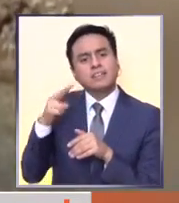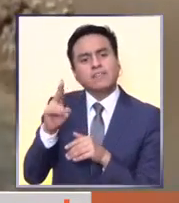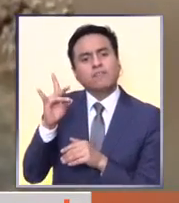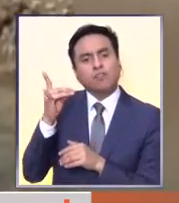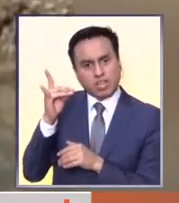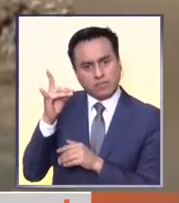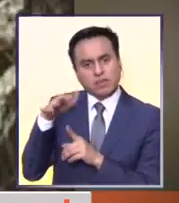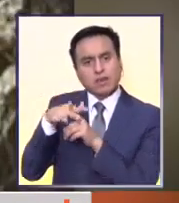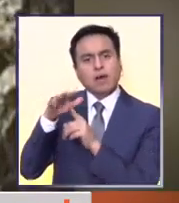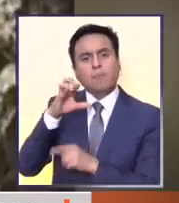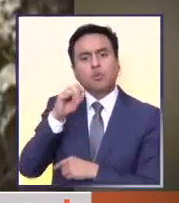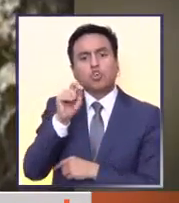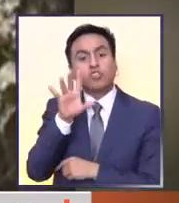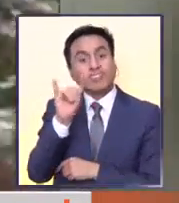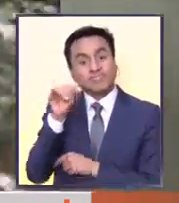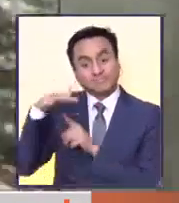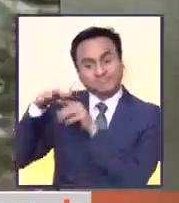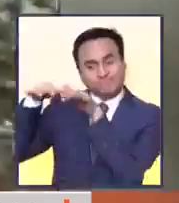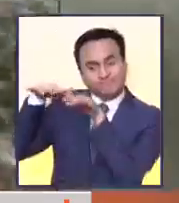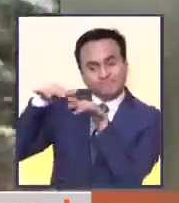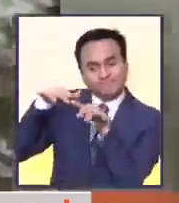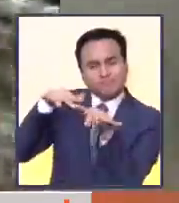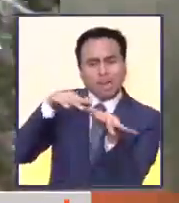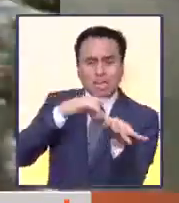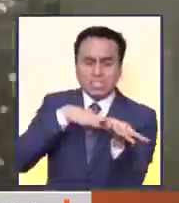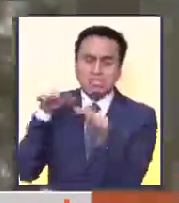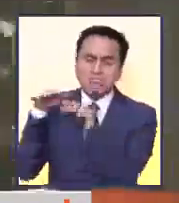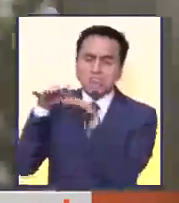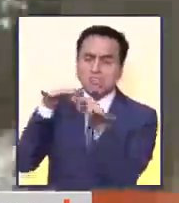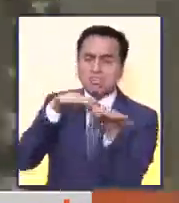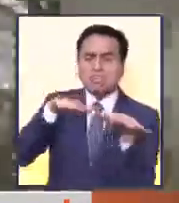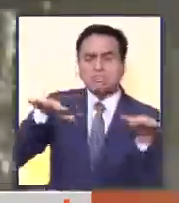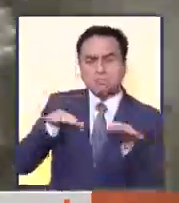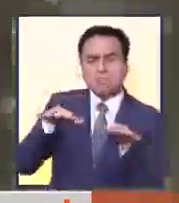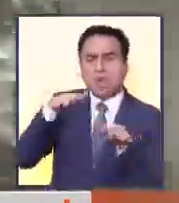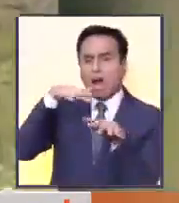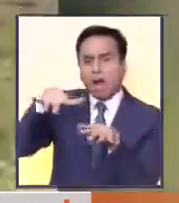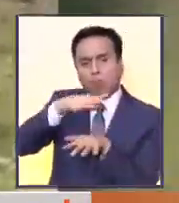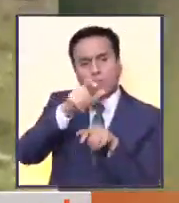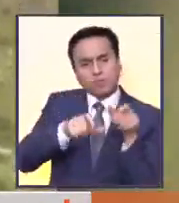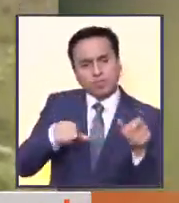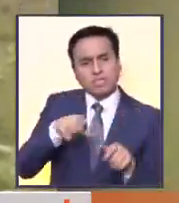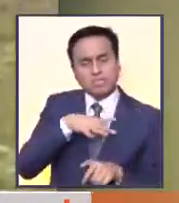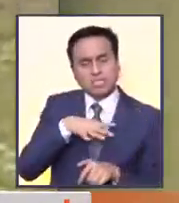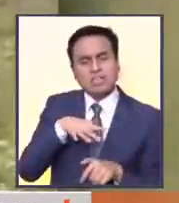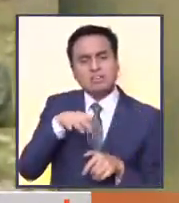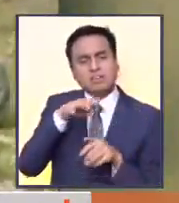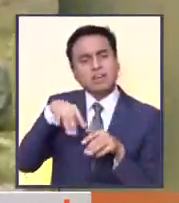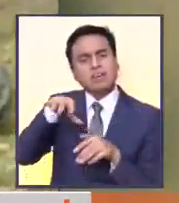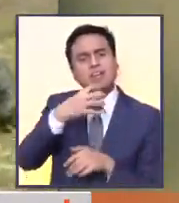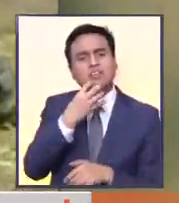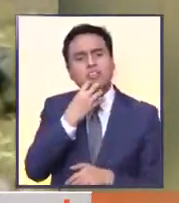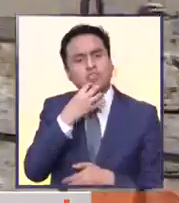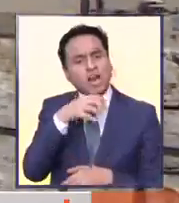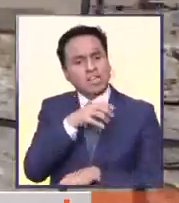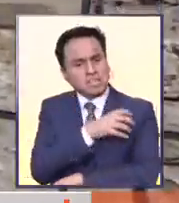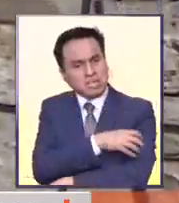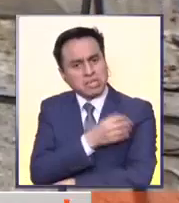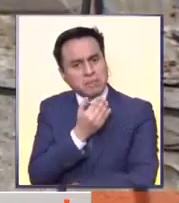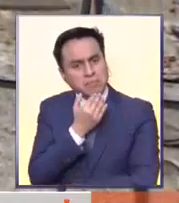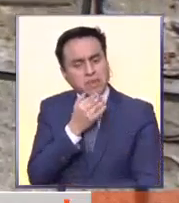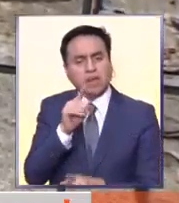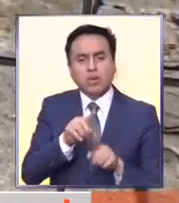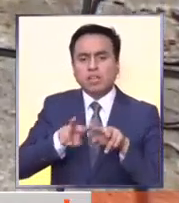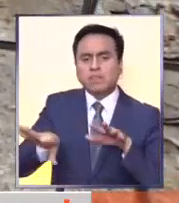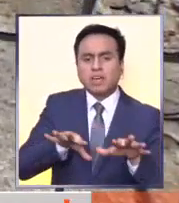boliviana de Potosí, fluye hacia Chile, que históricamente lo ha usado para suministrar agua potable a la región de Antofagasta y abastecer